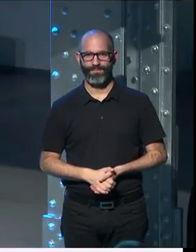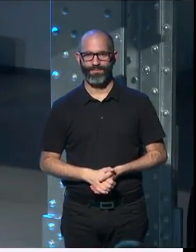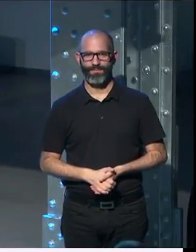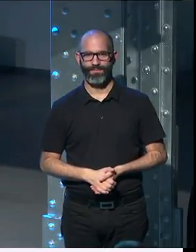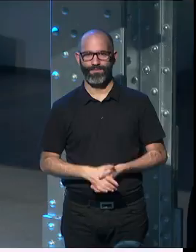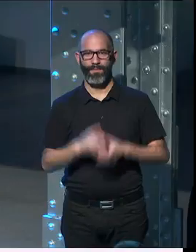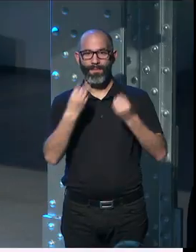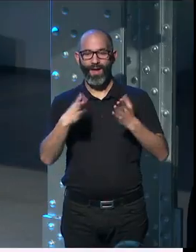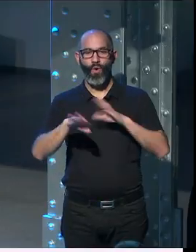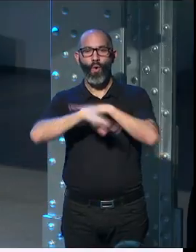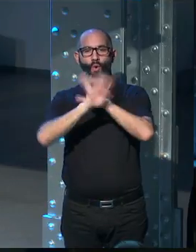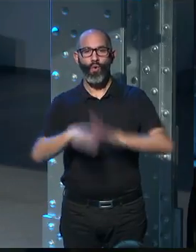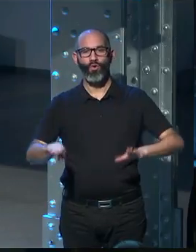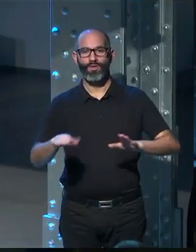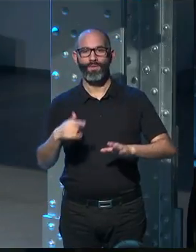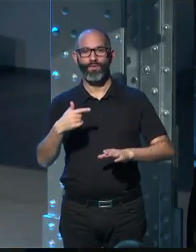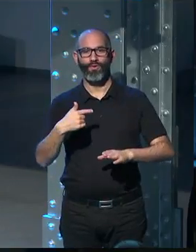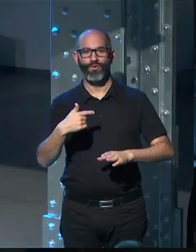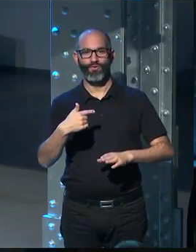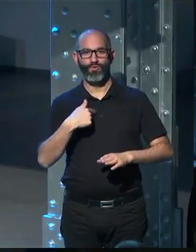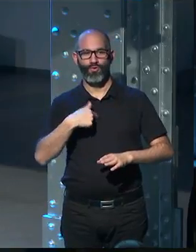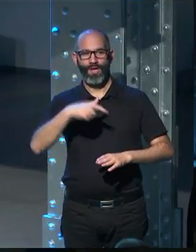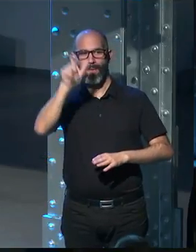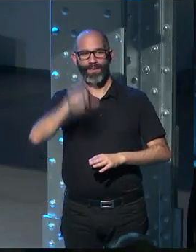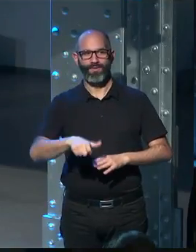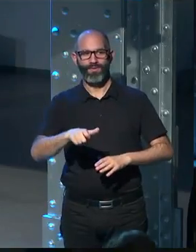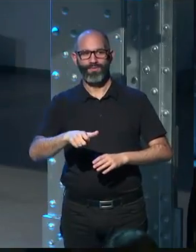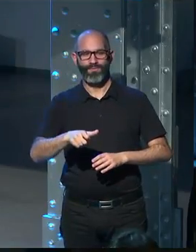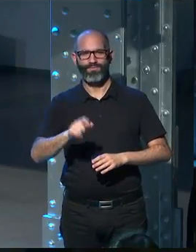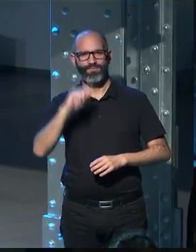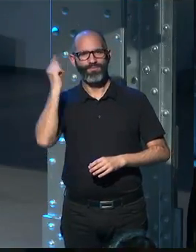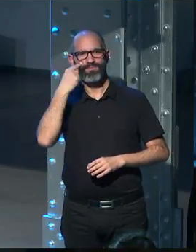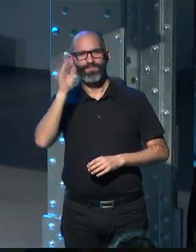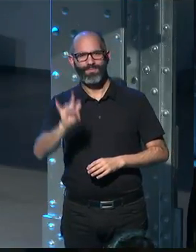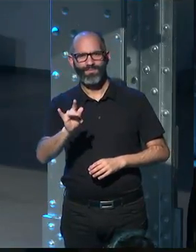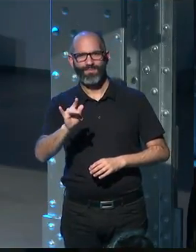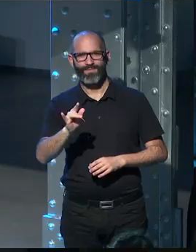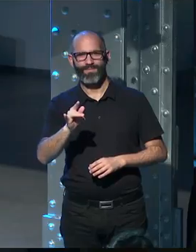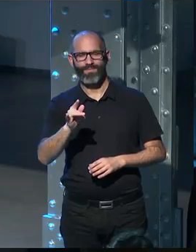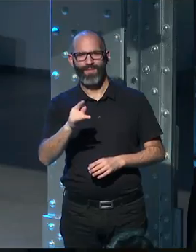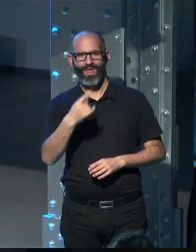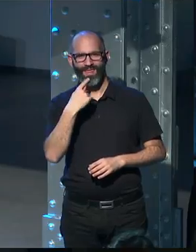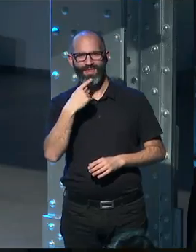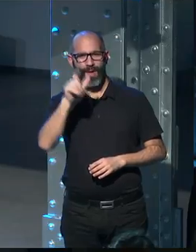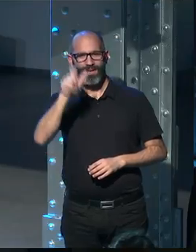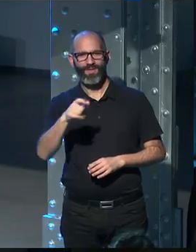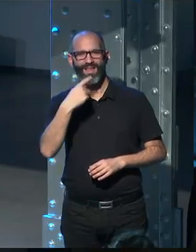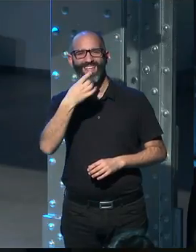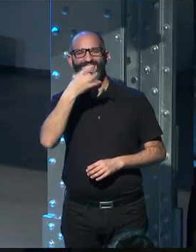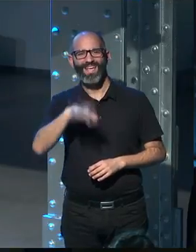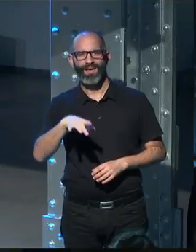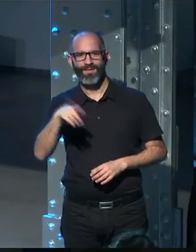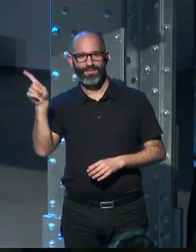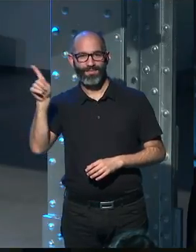Y lo último que voy a dejar es a una persona que sí se da cuenta. Y cuando se da cuenta, lo que dice es todavía mejor. Que es esta